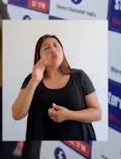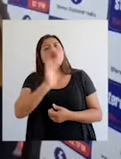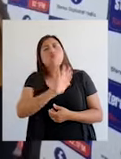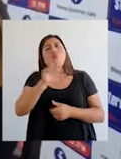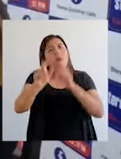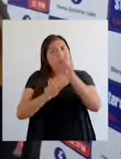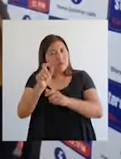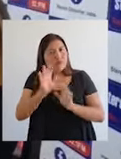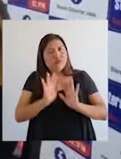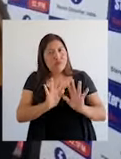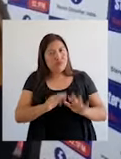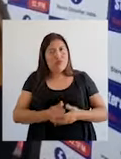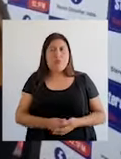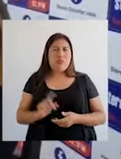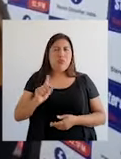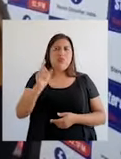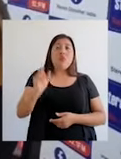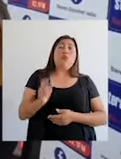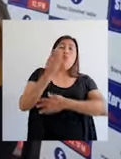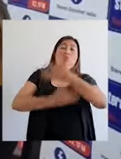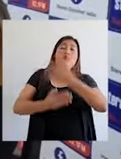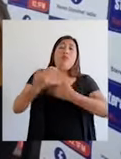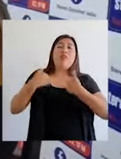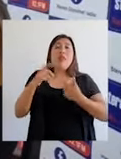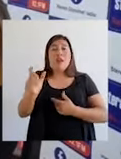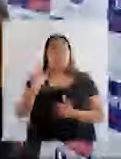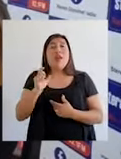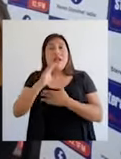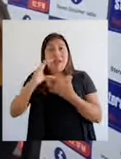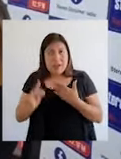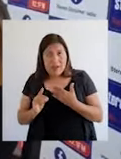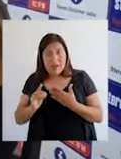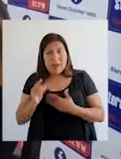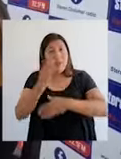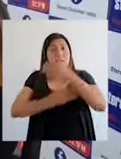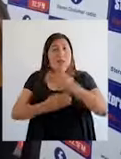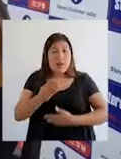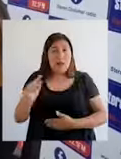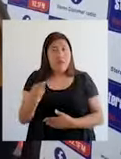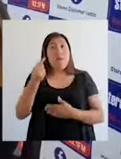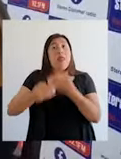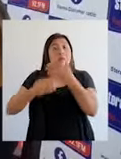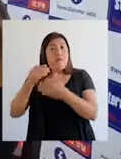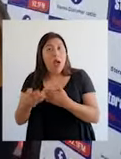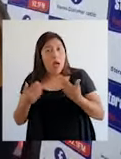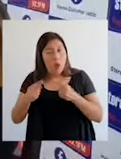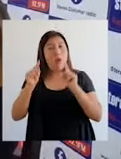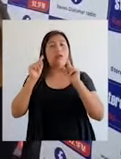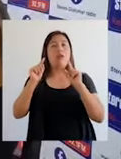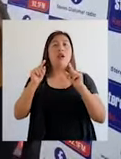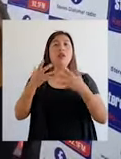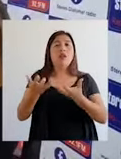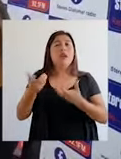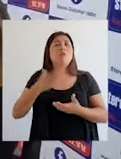que no solamente que una persona con discapacidad obtenga su carnet de discapacidad, pero que ese es el primer paso. Ya. Para que una persona con discapacidad pueda